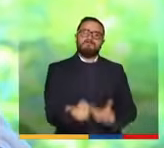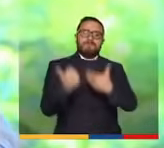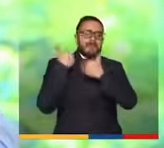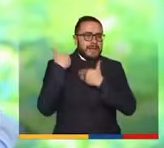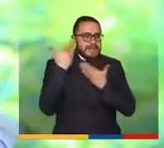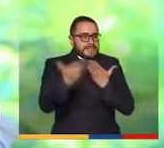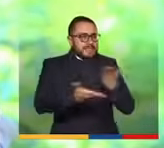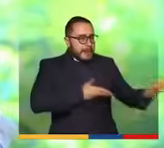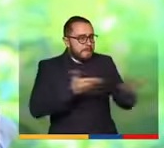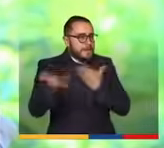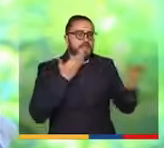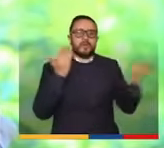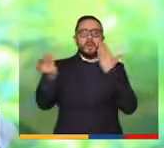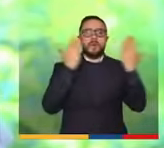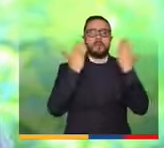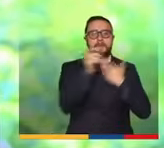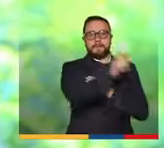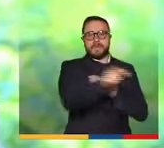y punto.